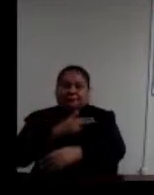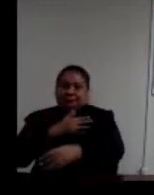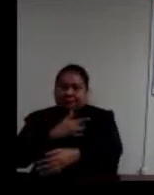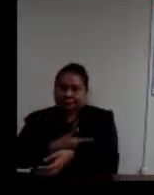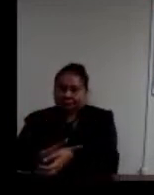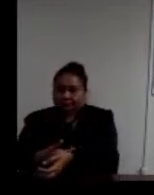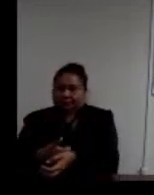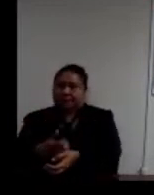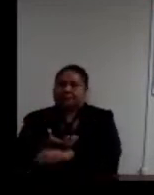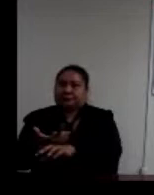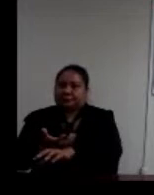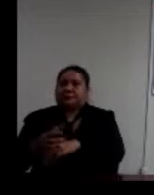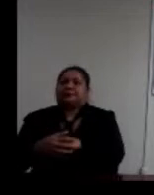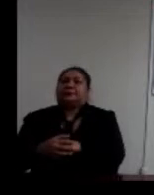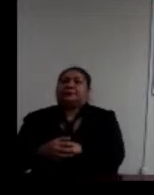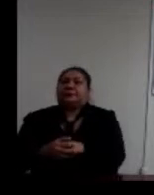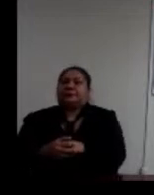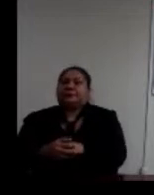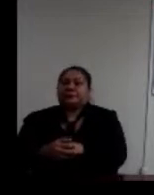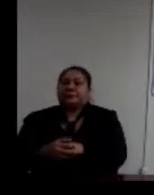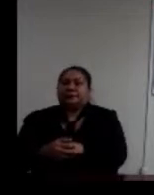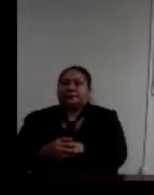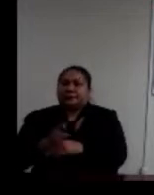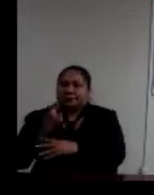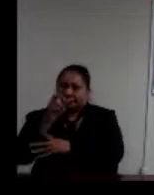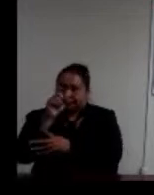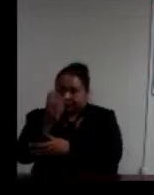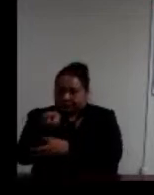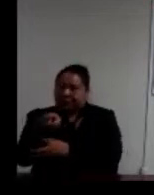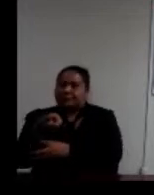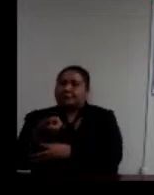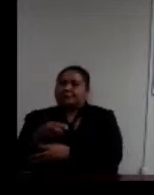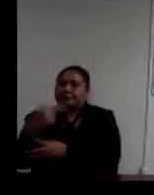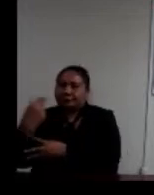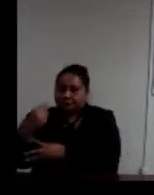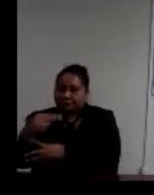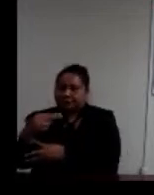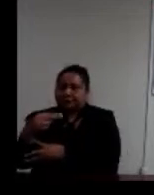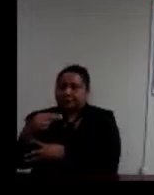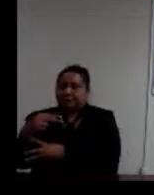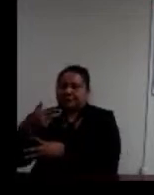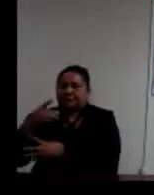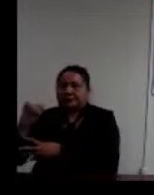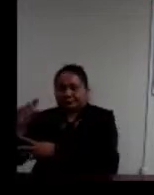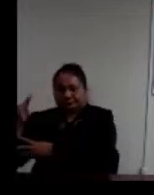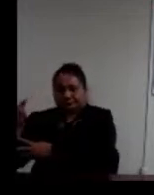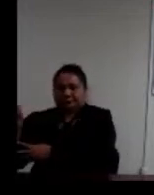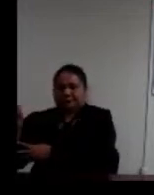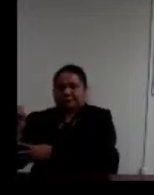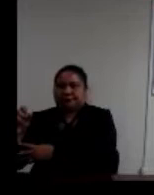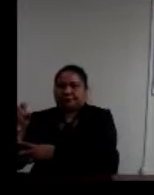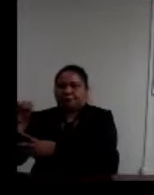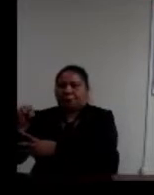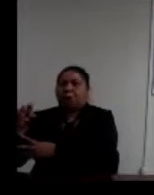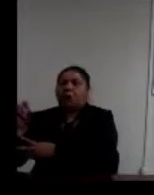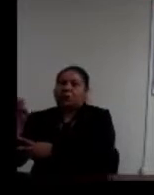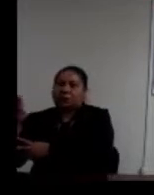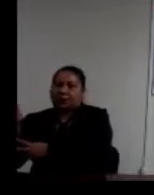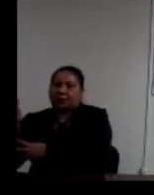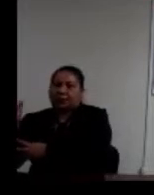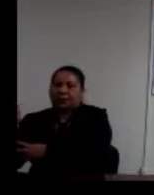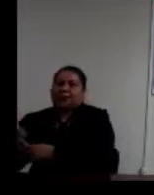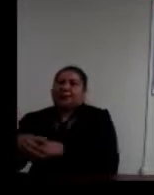produce alteraciones en los neurotransmisores. Entonces, por eso se llama hipótesis multifactorial.